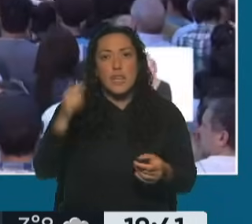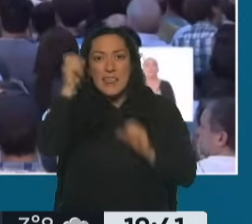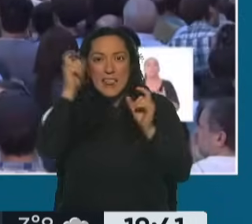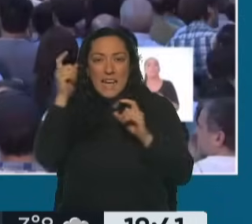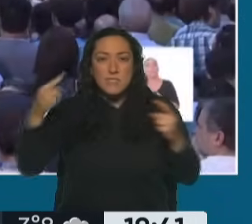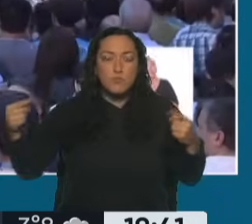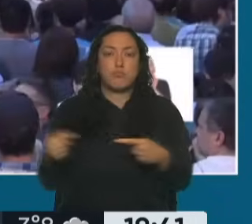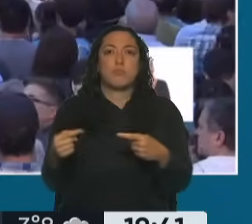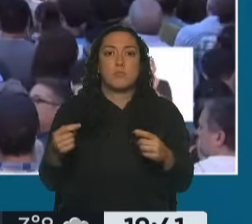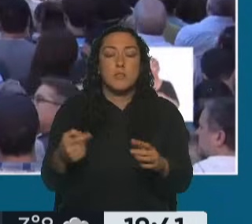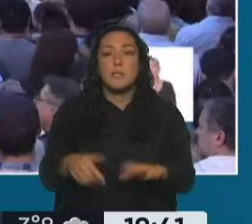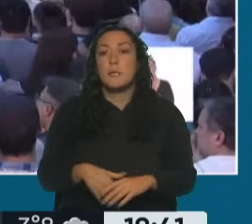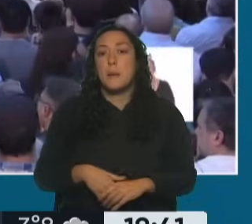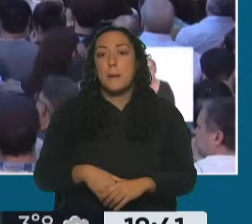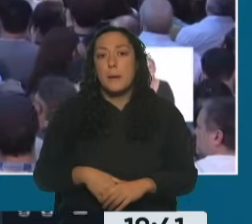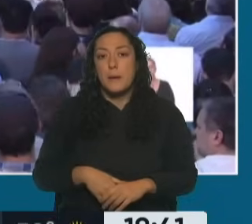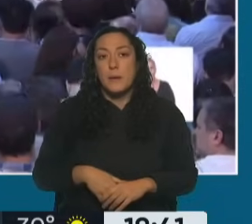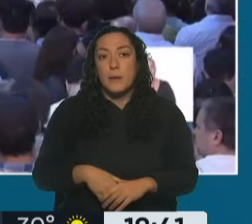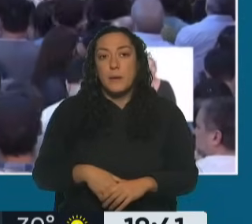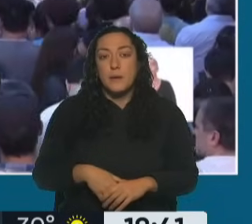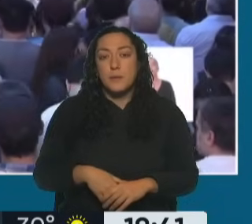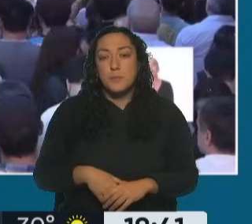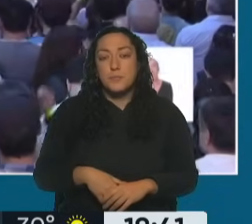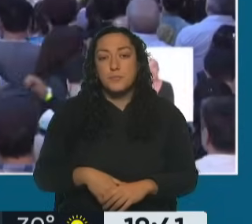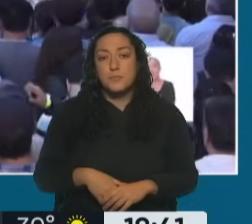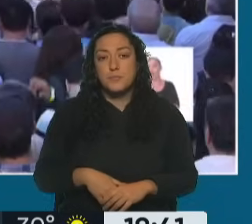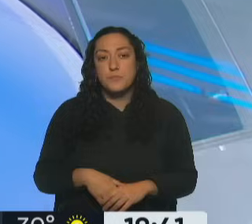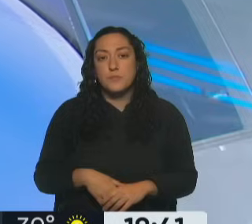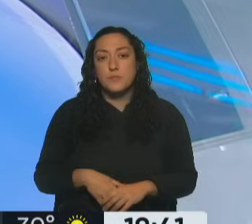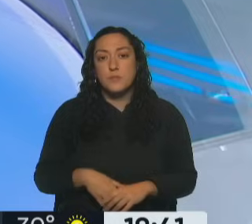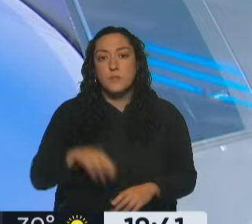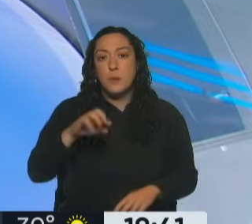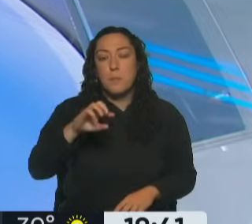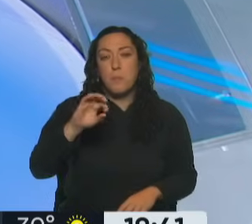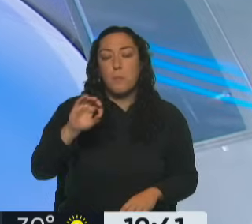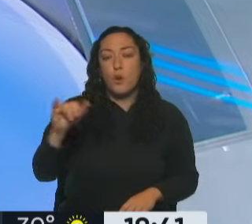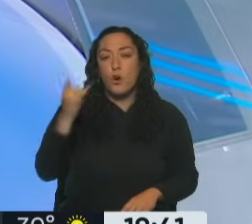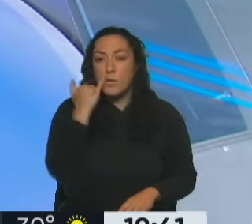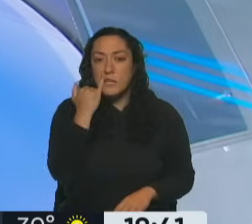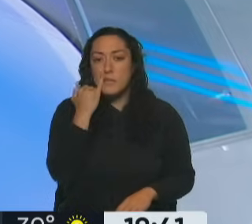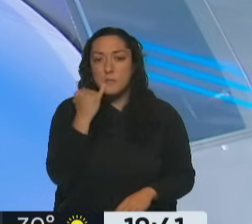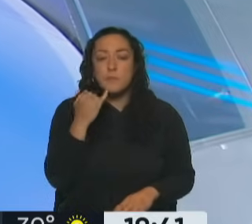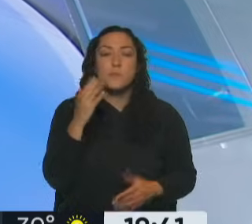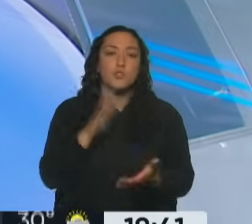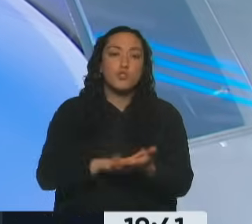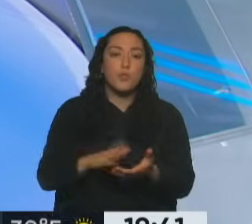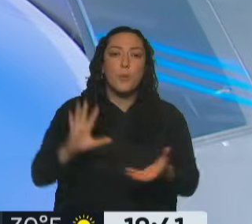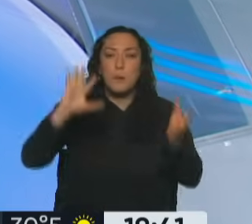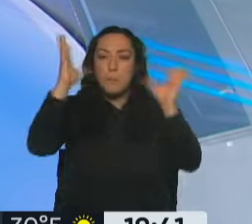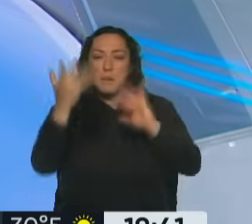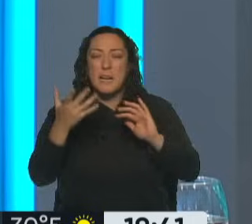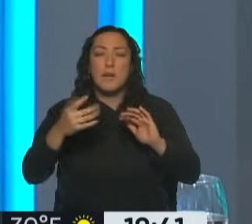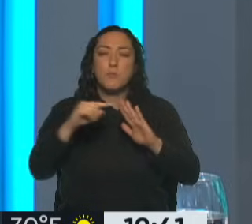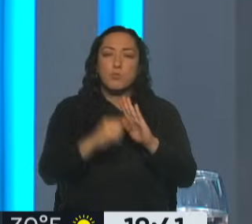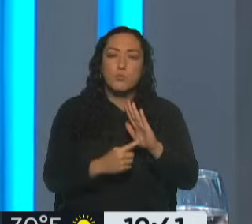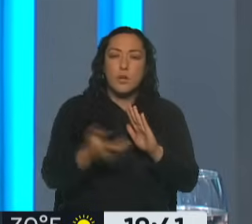pero que primó básicamente... Conjugan ahí. Exactamente. Poli. No, quería preguntarles con qué claves del discurso de Milei de ayer se quedan, ¿no?